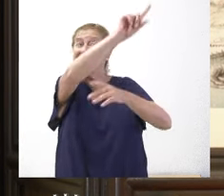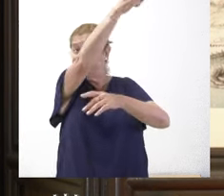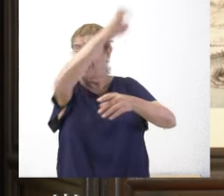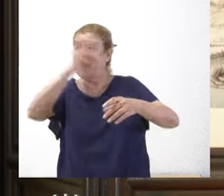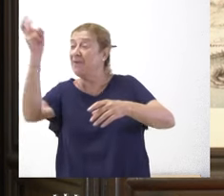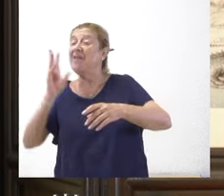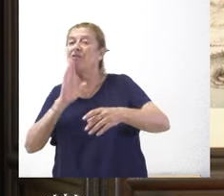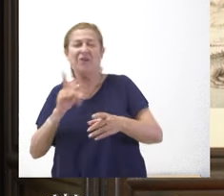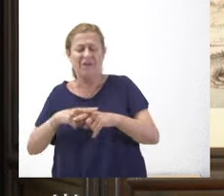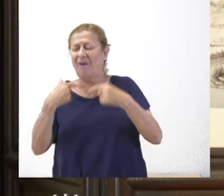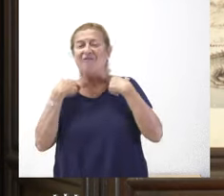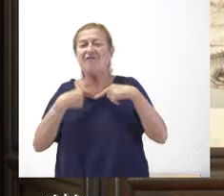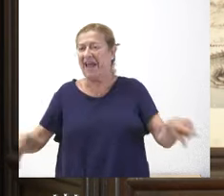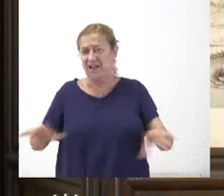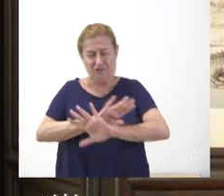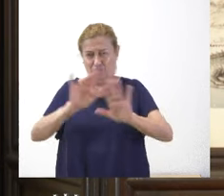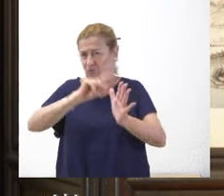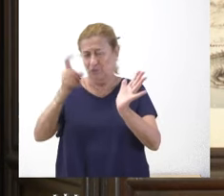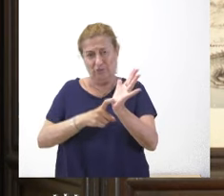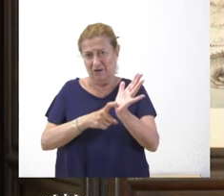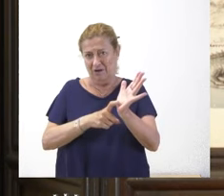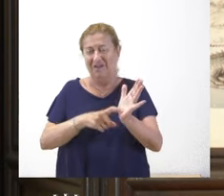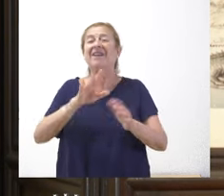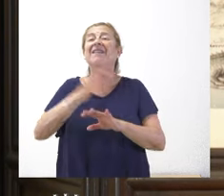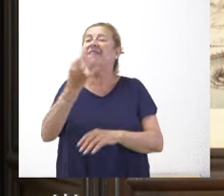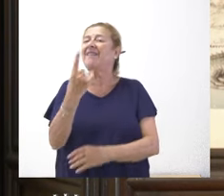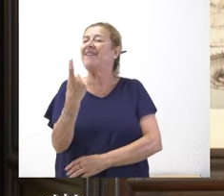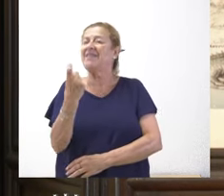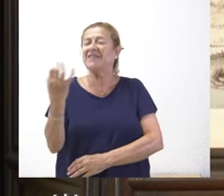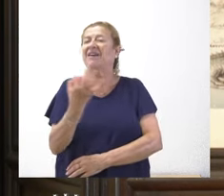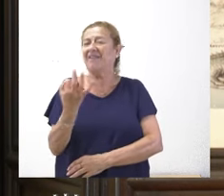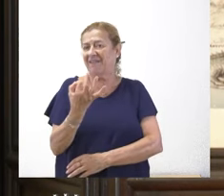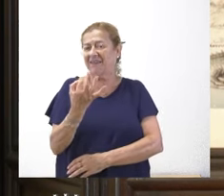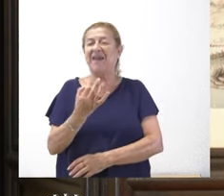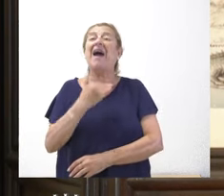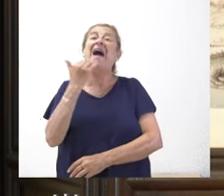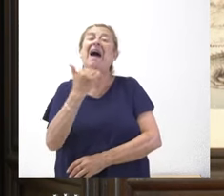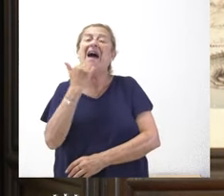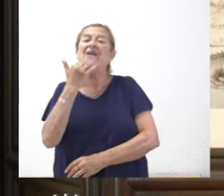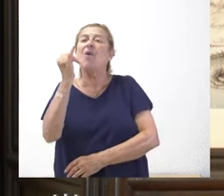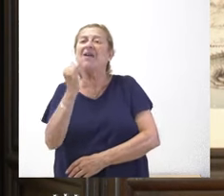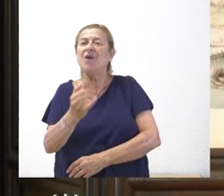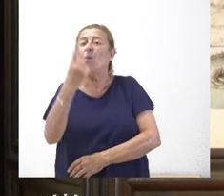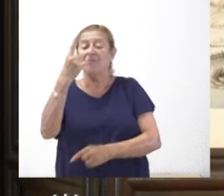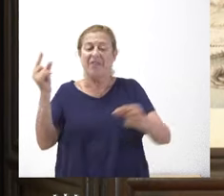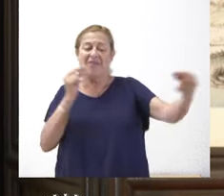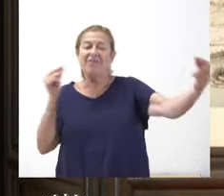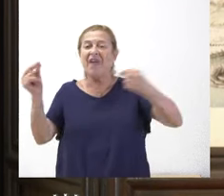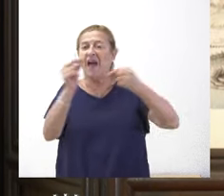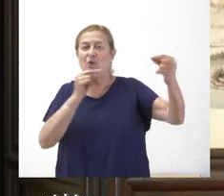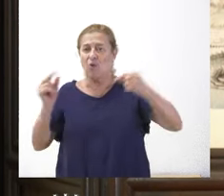fracasado totalmente y lo que se necesita es que haya un diálogo y no